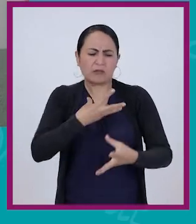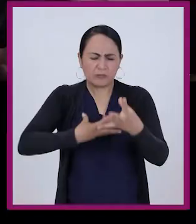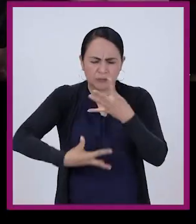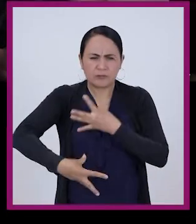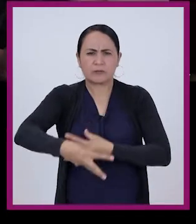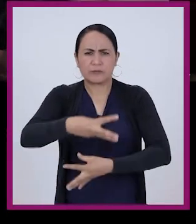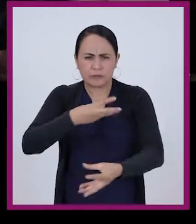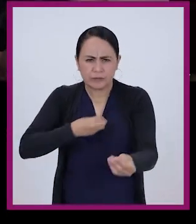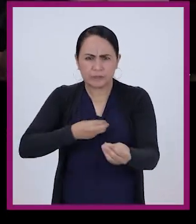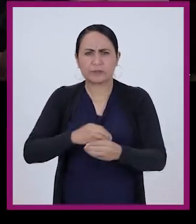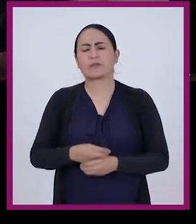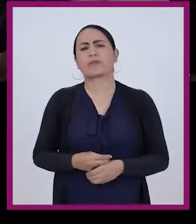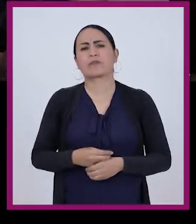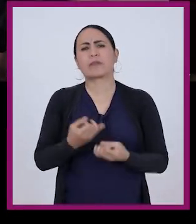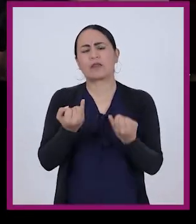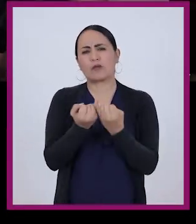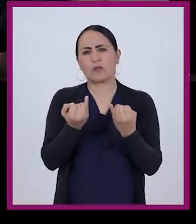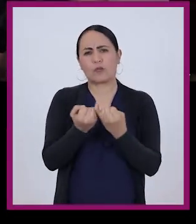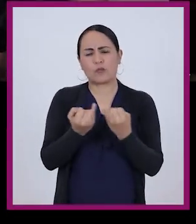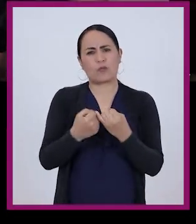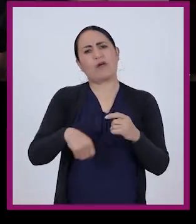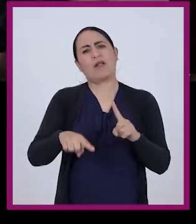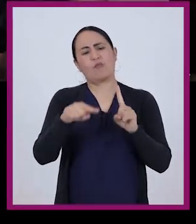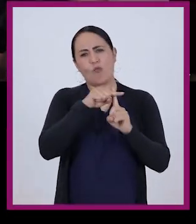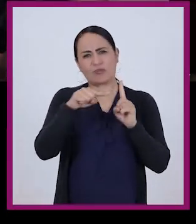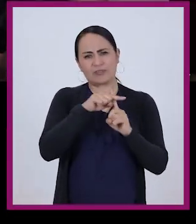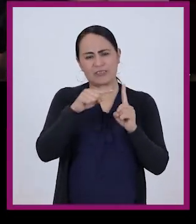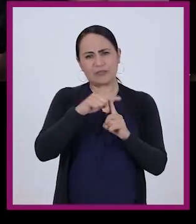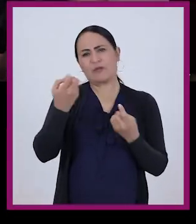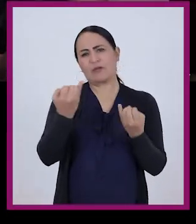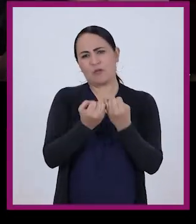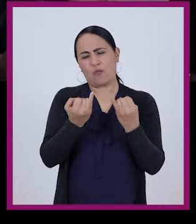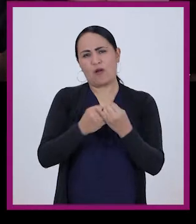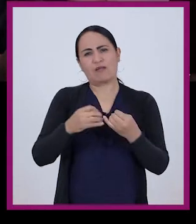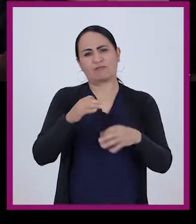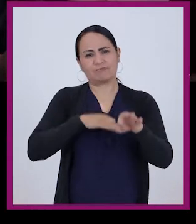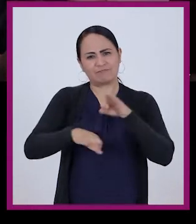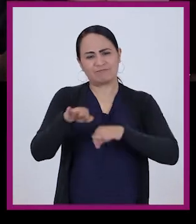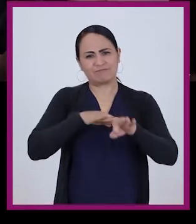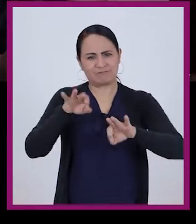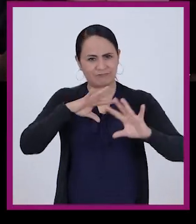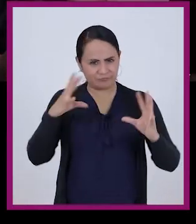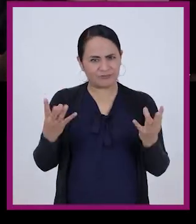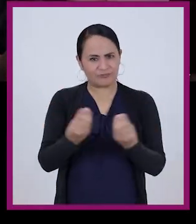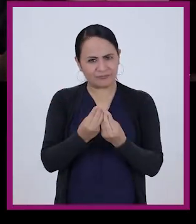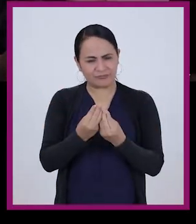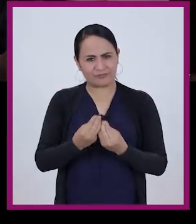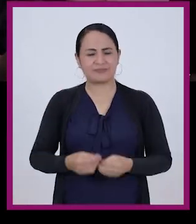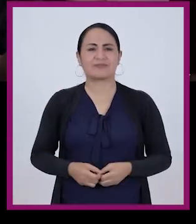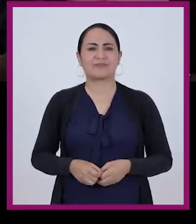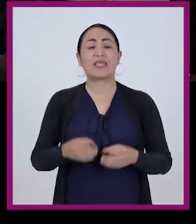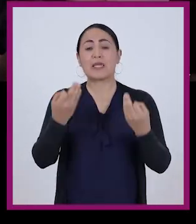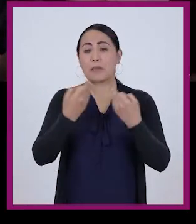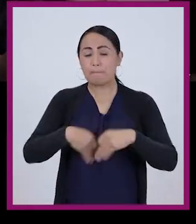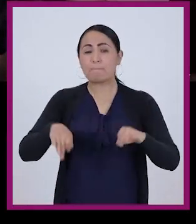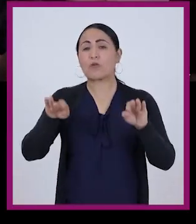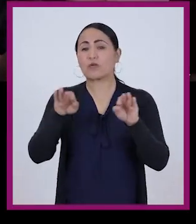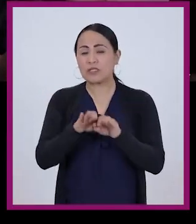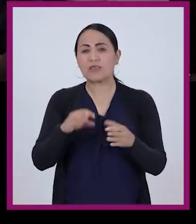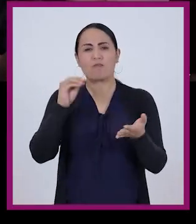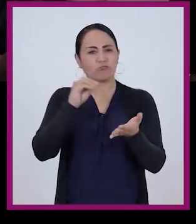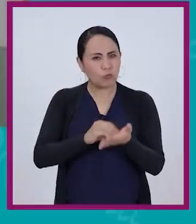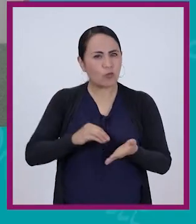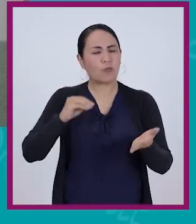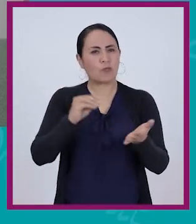emociones. Esto ayuda a tener acciones empáticas y asertivas. Favorece una actitud proactiva y de apoyo al trabajo